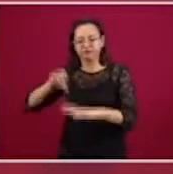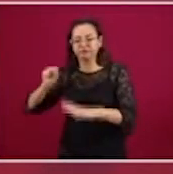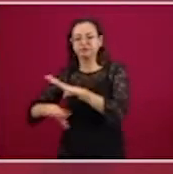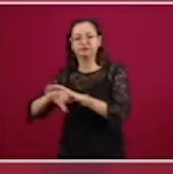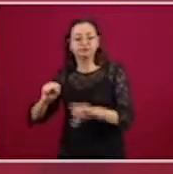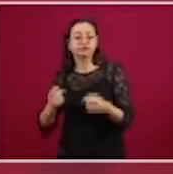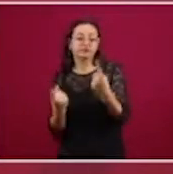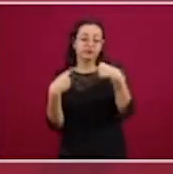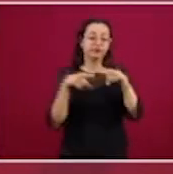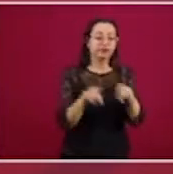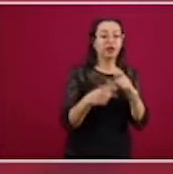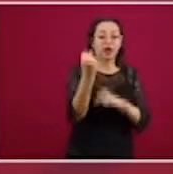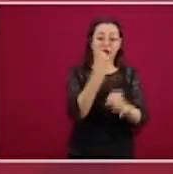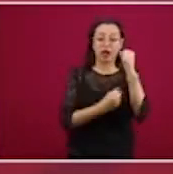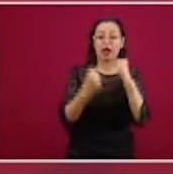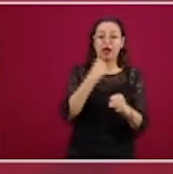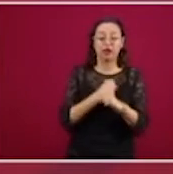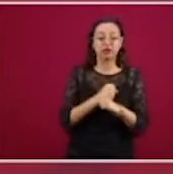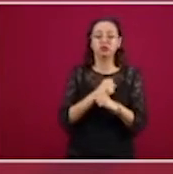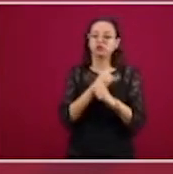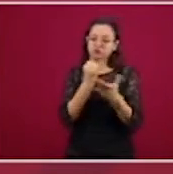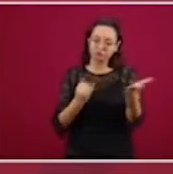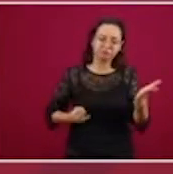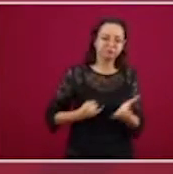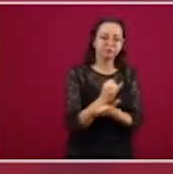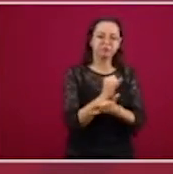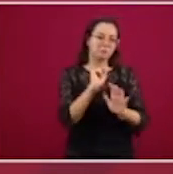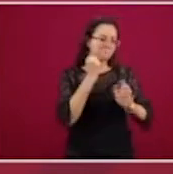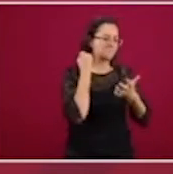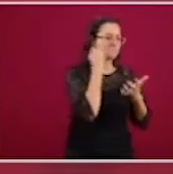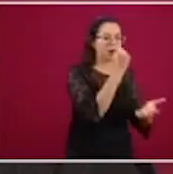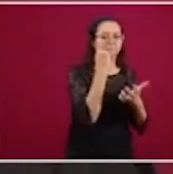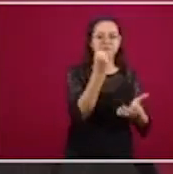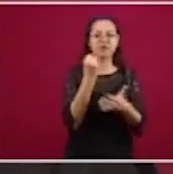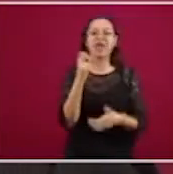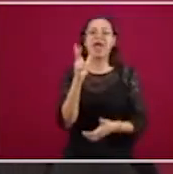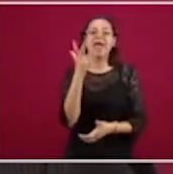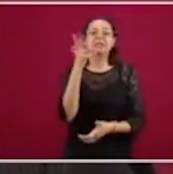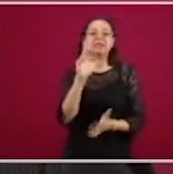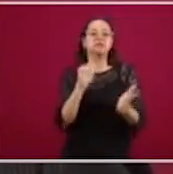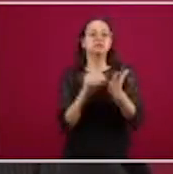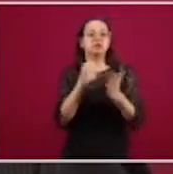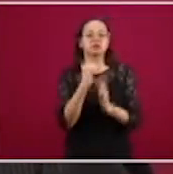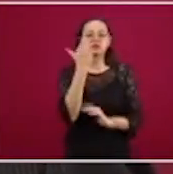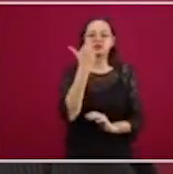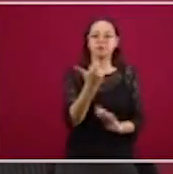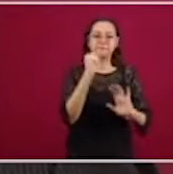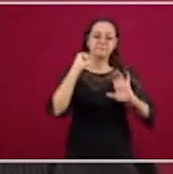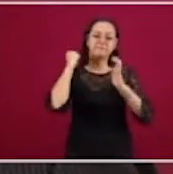también el año pasado se invirtieron más de 10 mil millones de